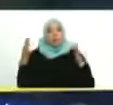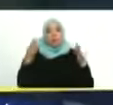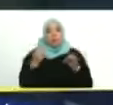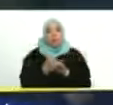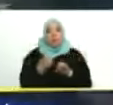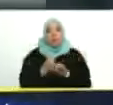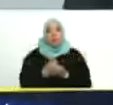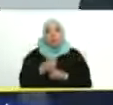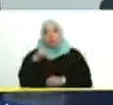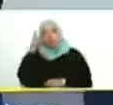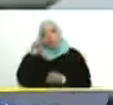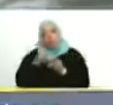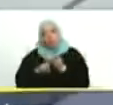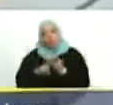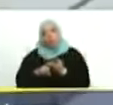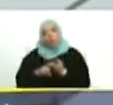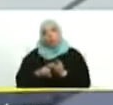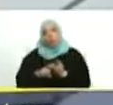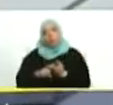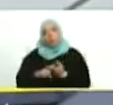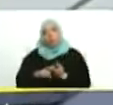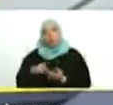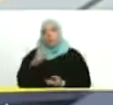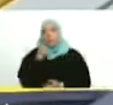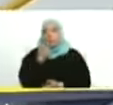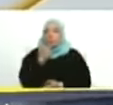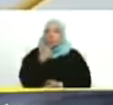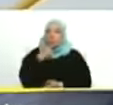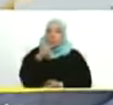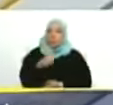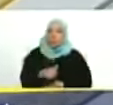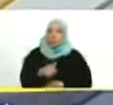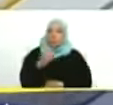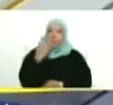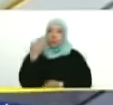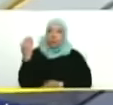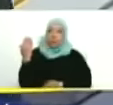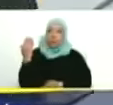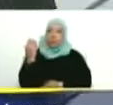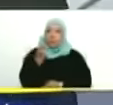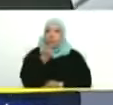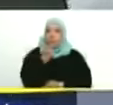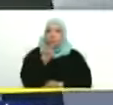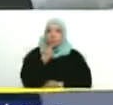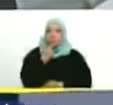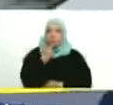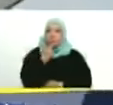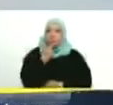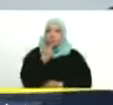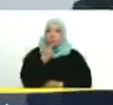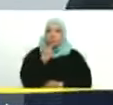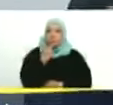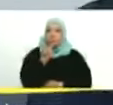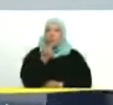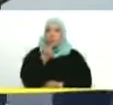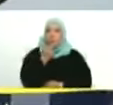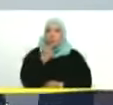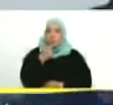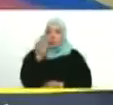que no la hemos saludado, Silita. Mira qué elegante y bella está Silita, chica. Mira, ¿está o no está